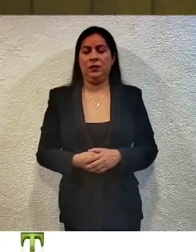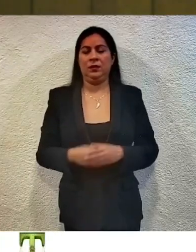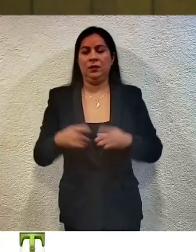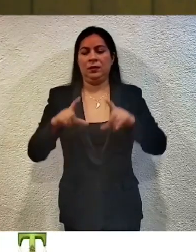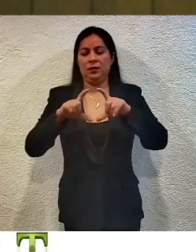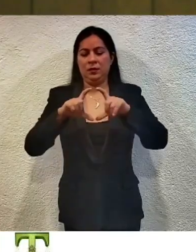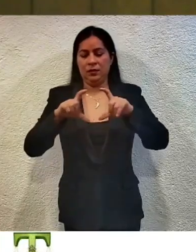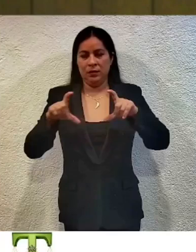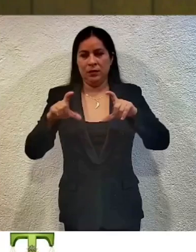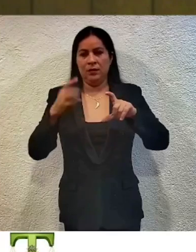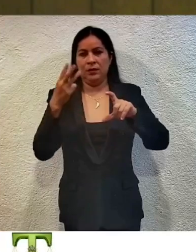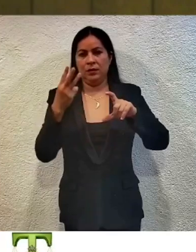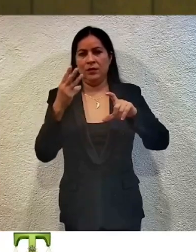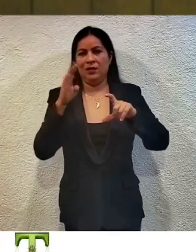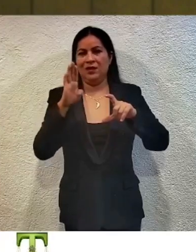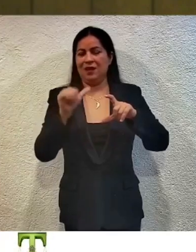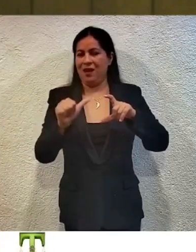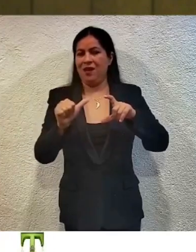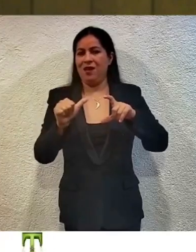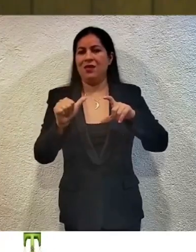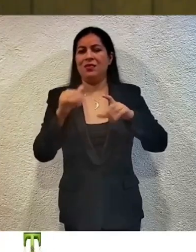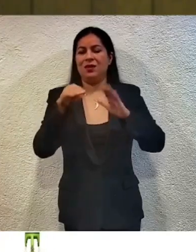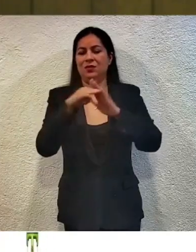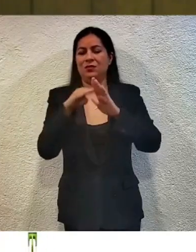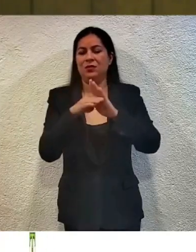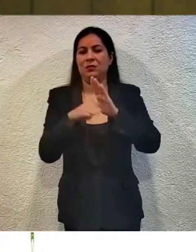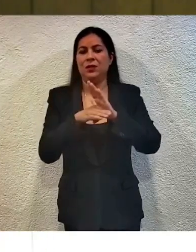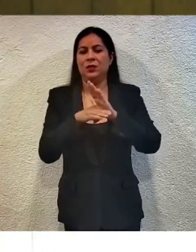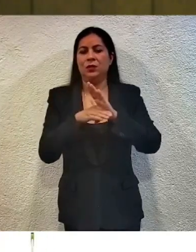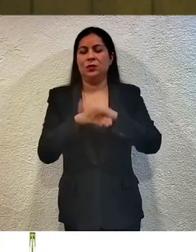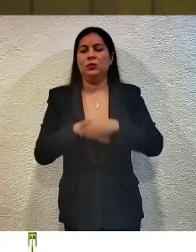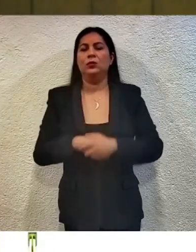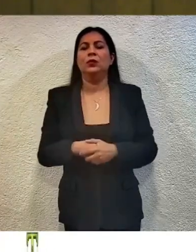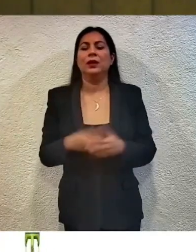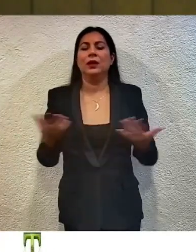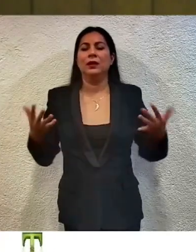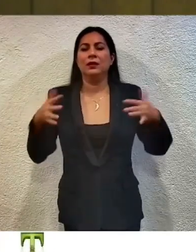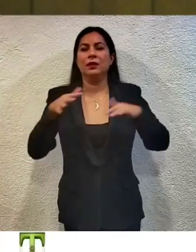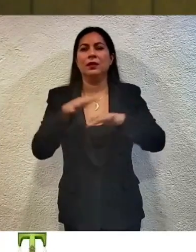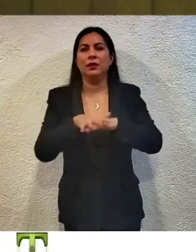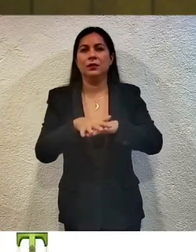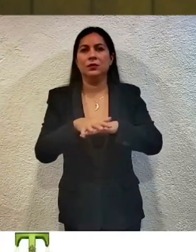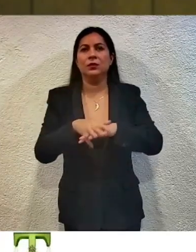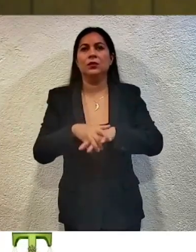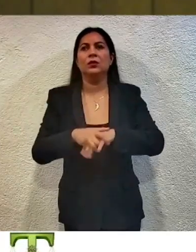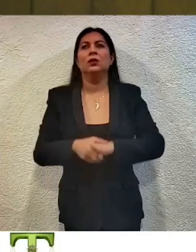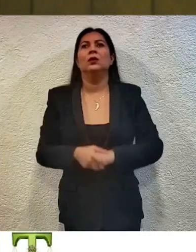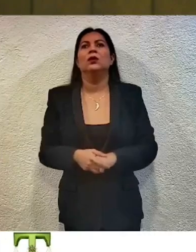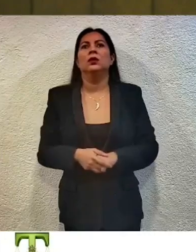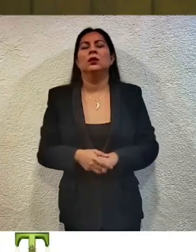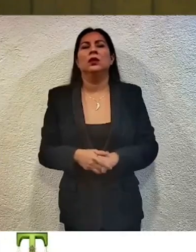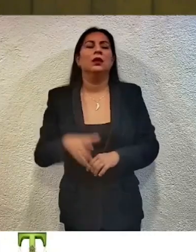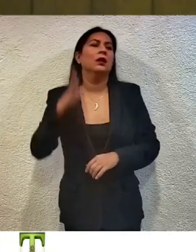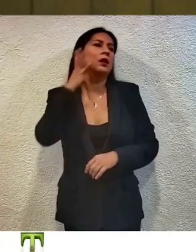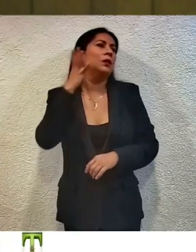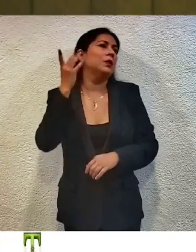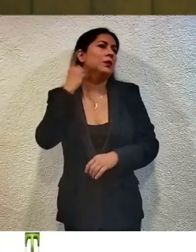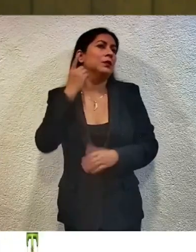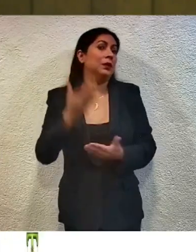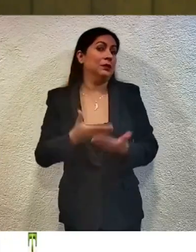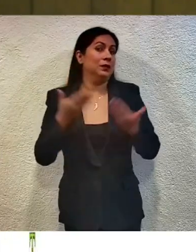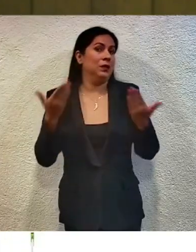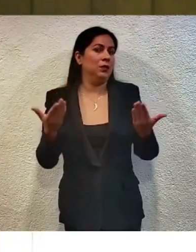fracción tercera, inciso A, de los lineamientos. La integración del Congreso hasta este